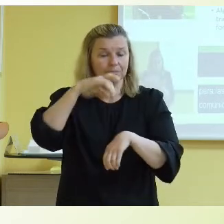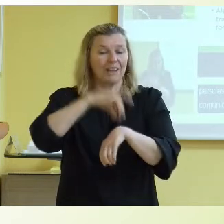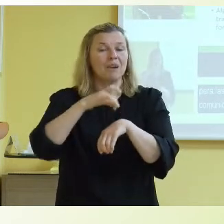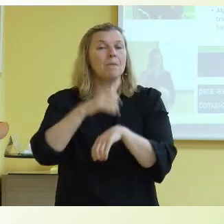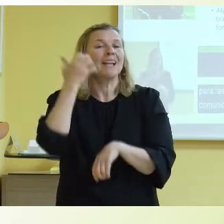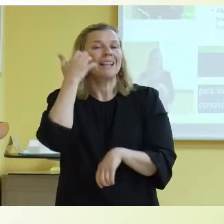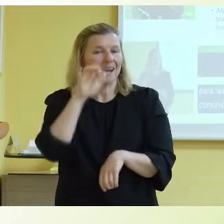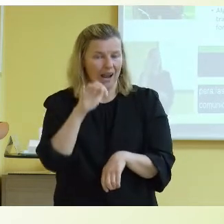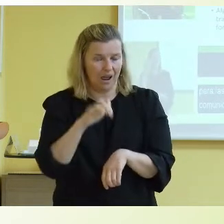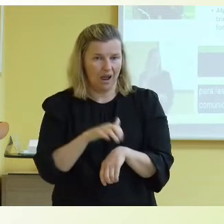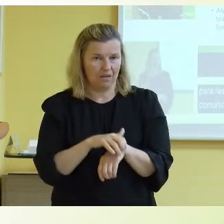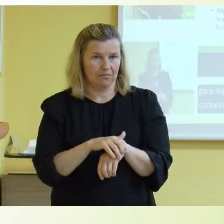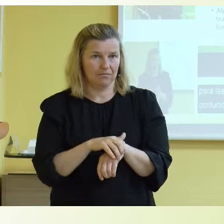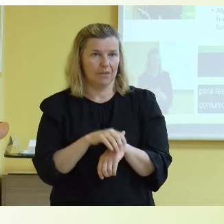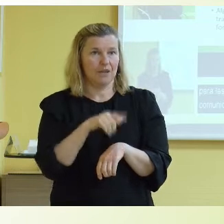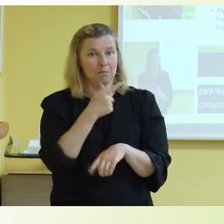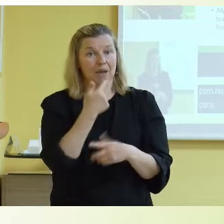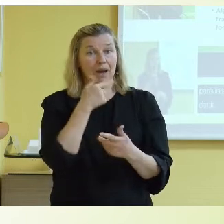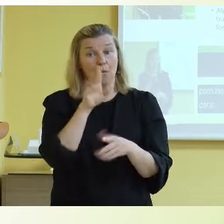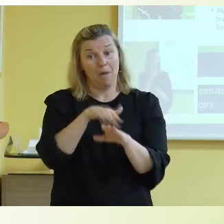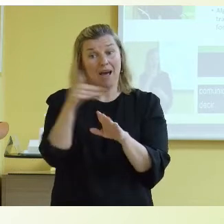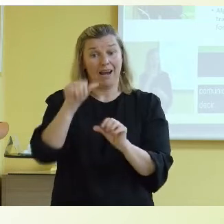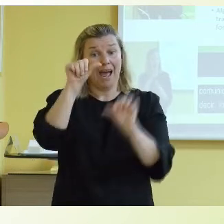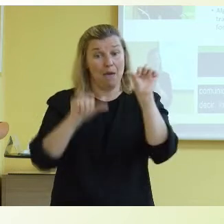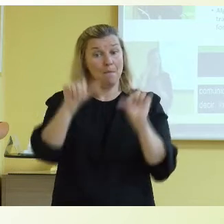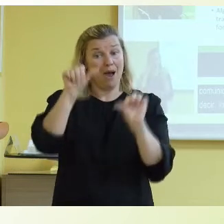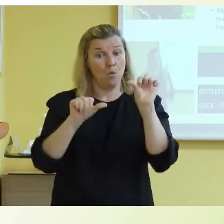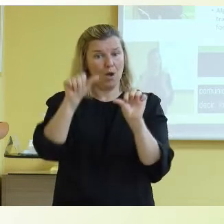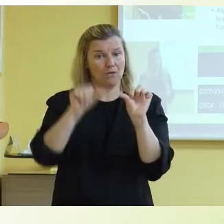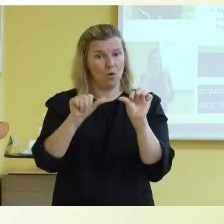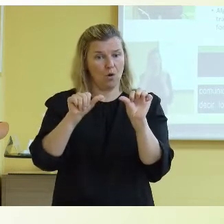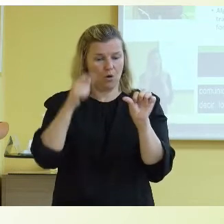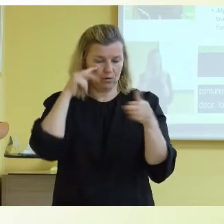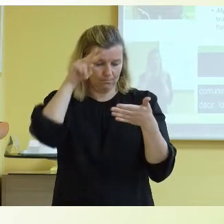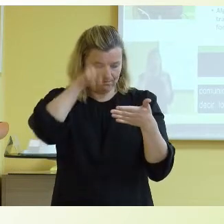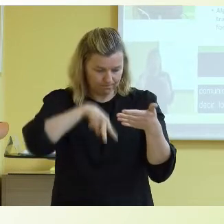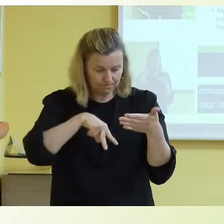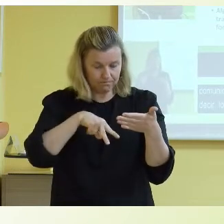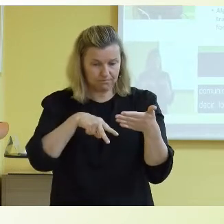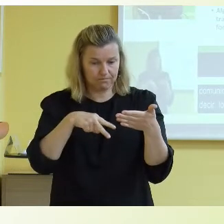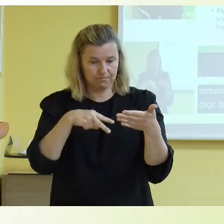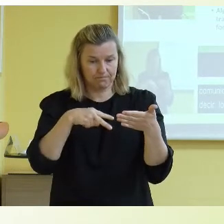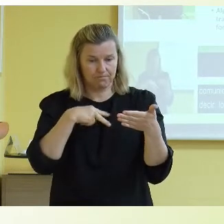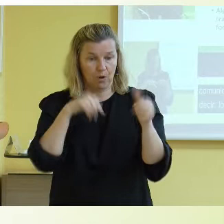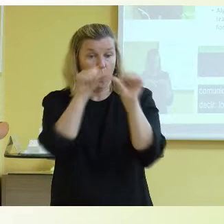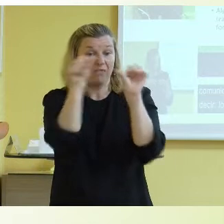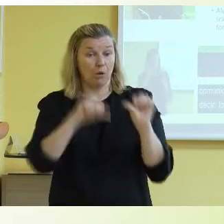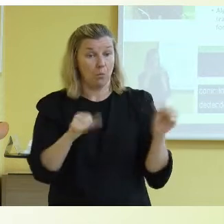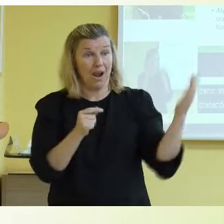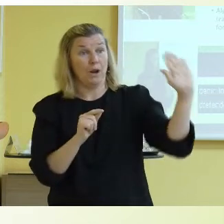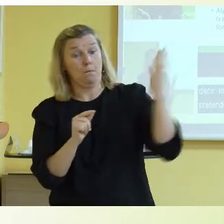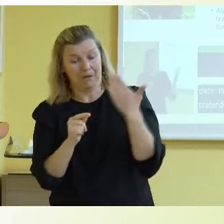dar un salto más avanzado para que el evaluador entienda cuando vea la aplicación o el formulario que ha